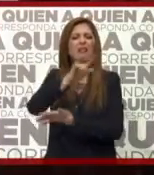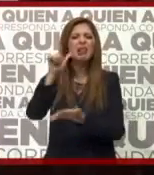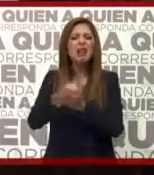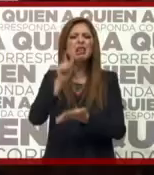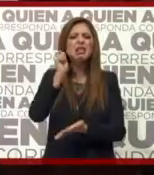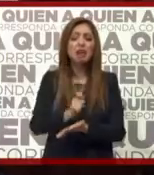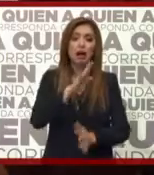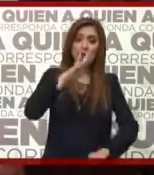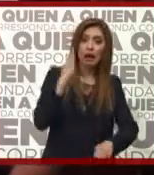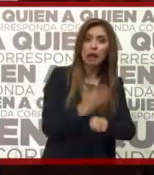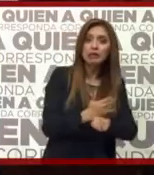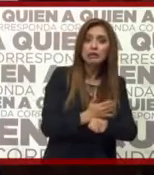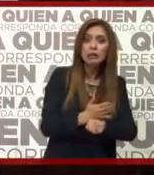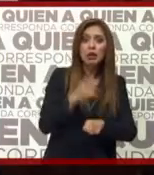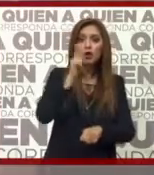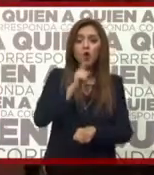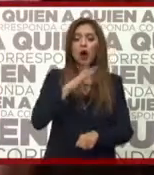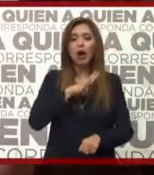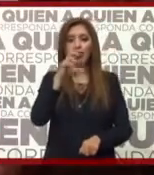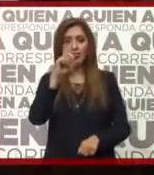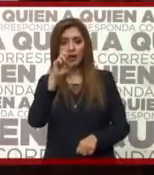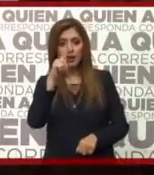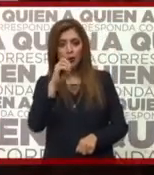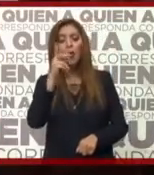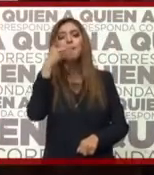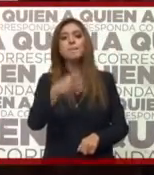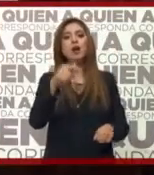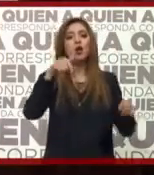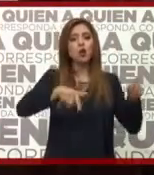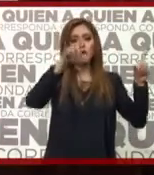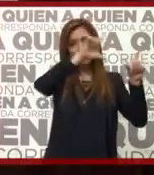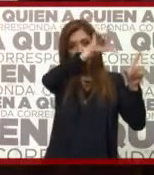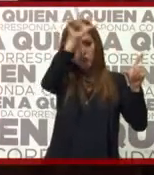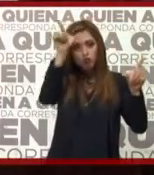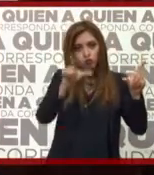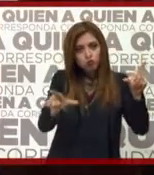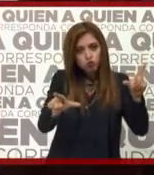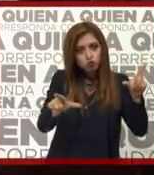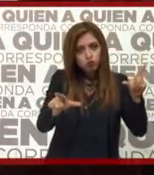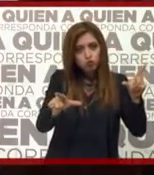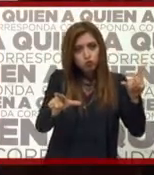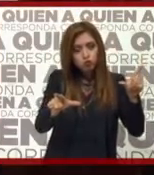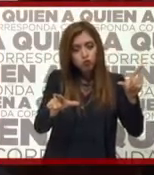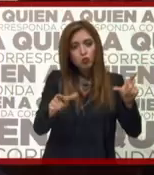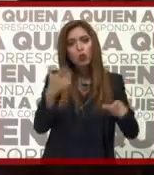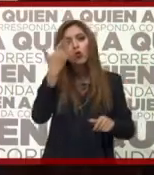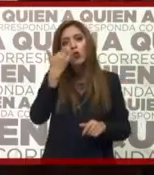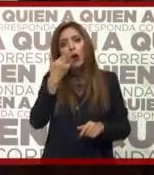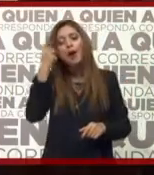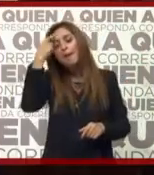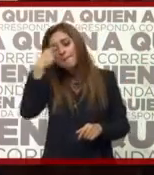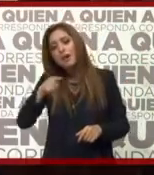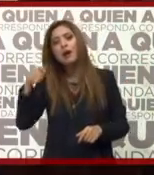castigan no contienen delitos a nivel nacional no hay una ley